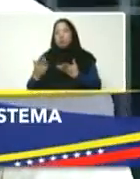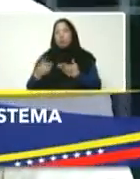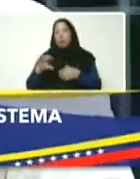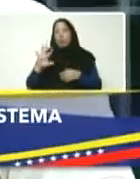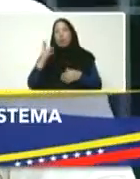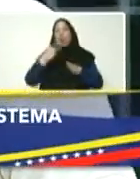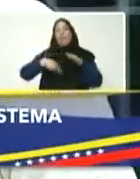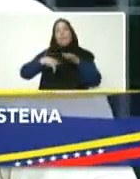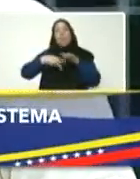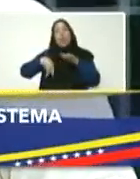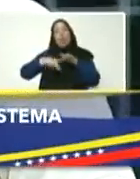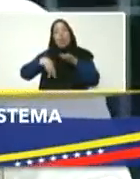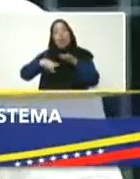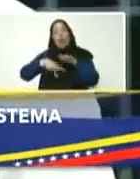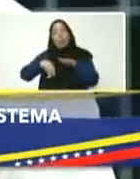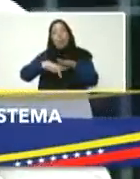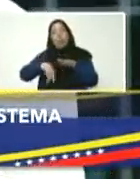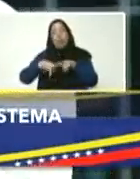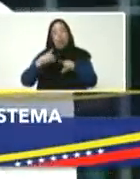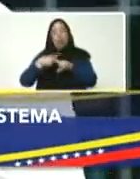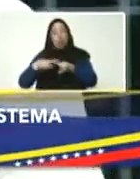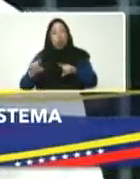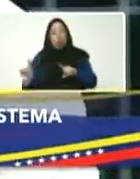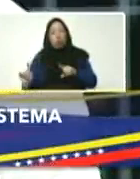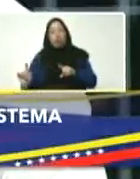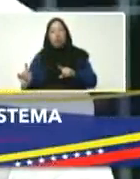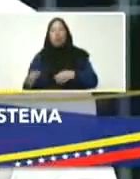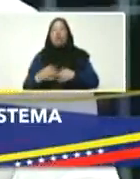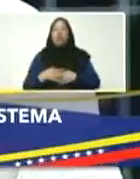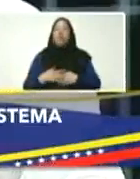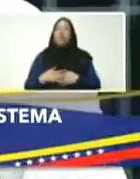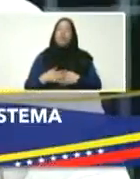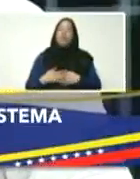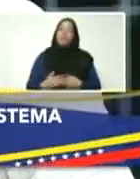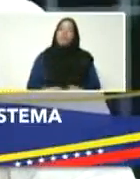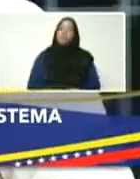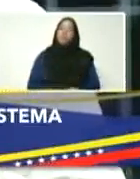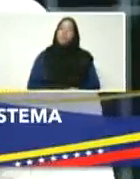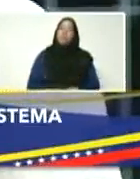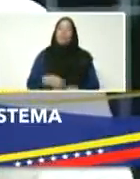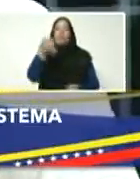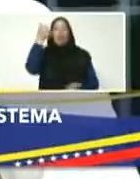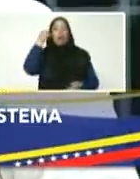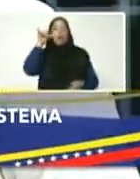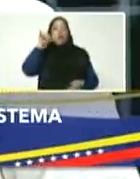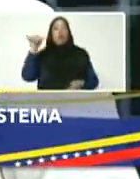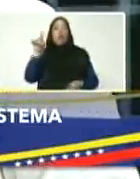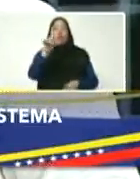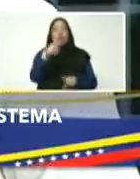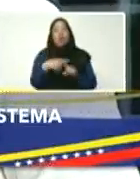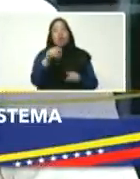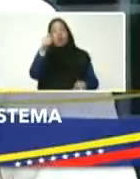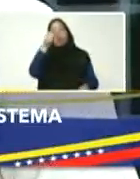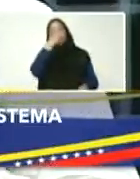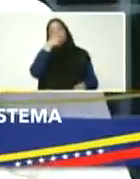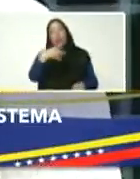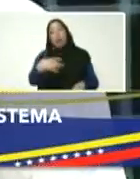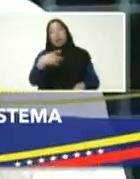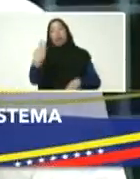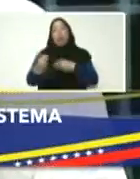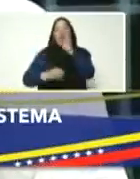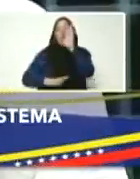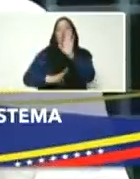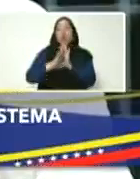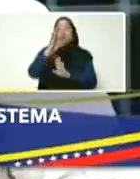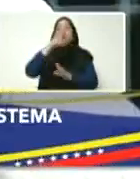Kinder Abilio Reyes. Y también mediante la herramienta BenAC y el 1x10 de buen gobierno, estamos